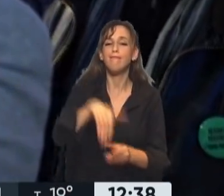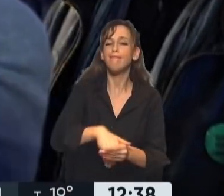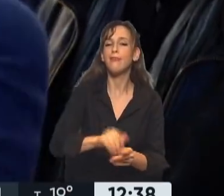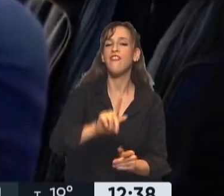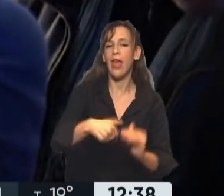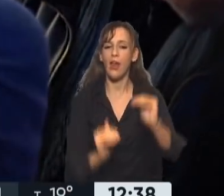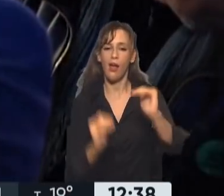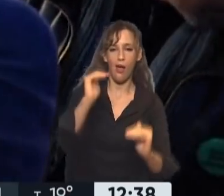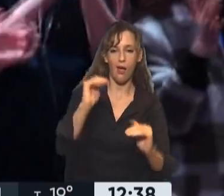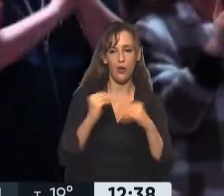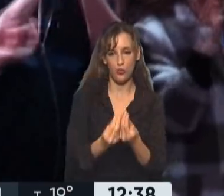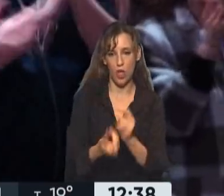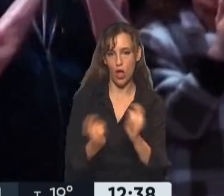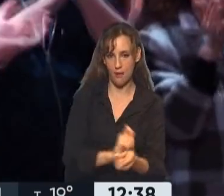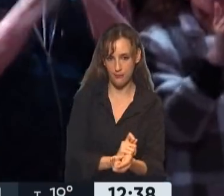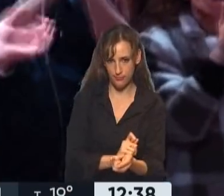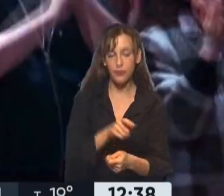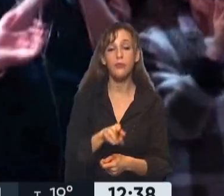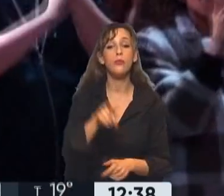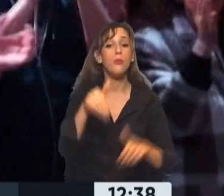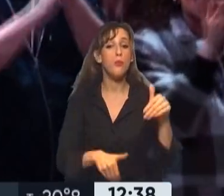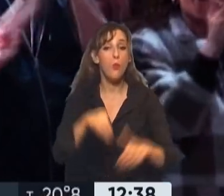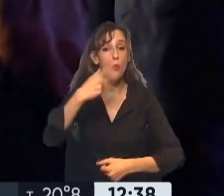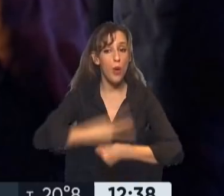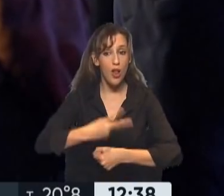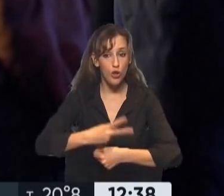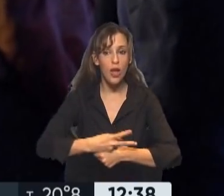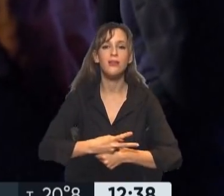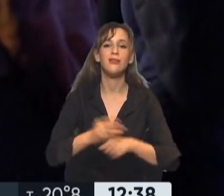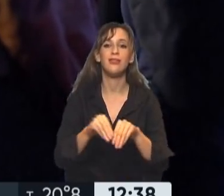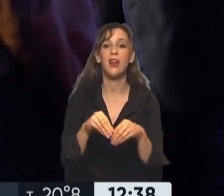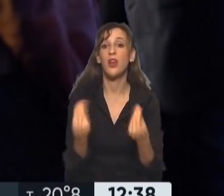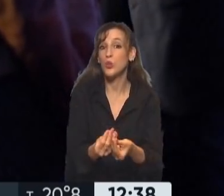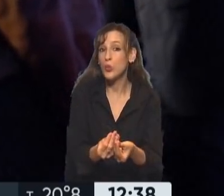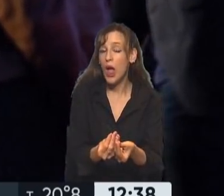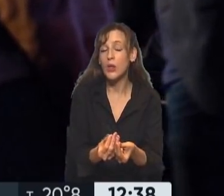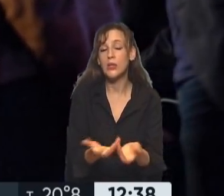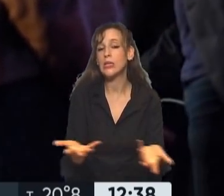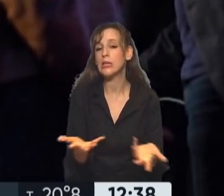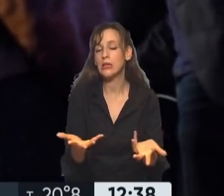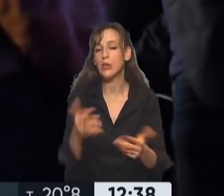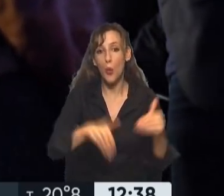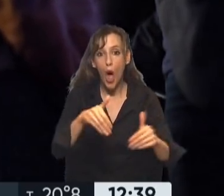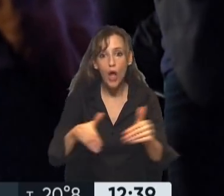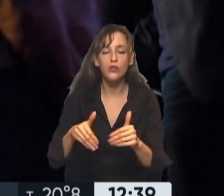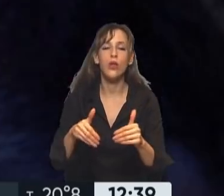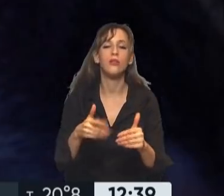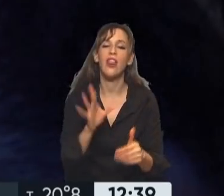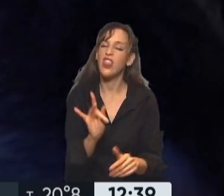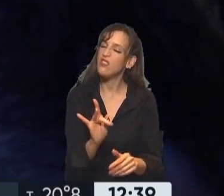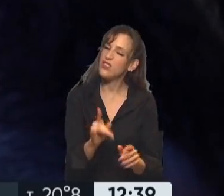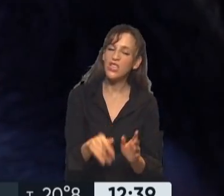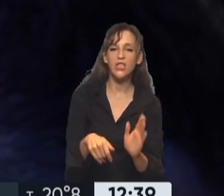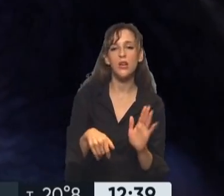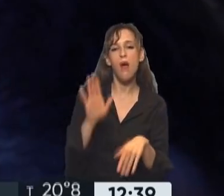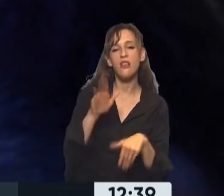con algunas salvedades. Los votos del balotaje no están atados y aunque es lógico que sus electores difícilmente se inclinen por Le Pen,